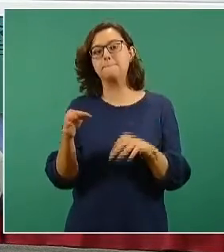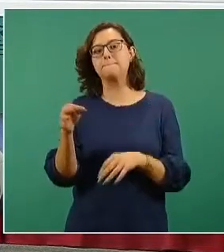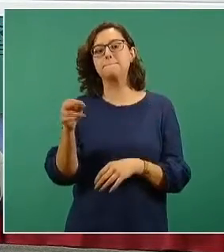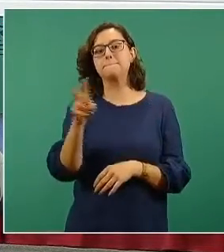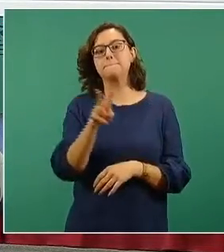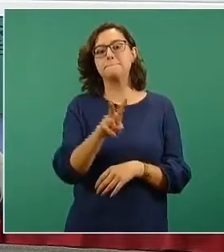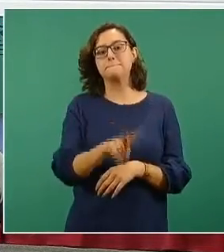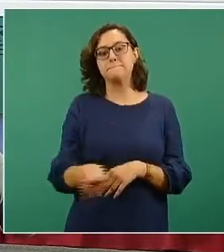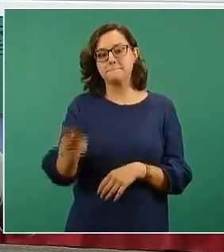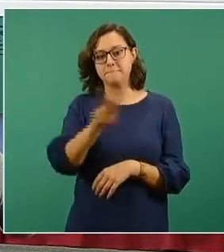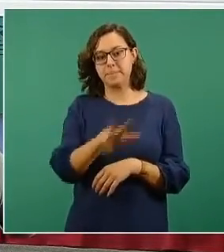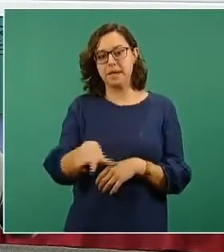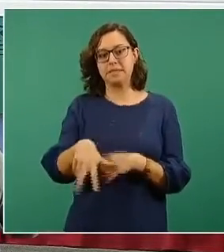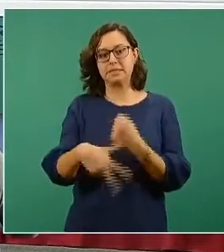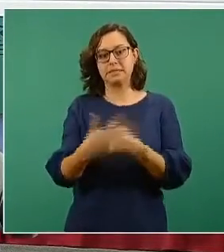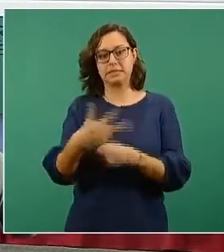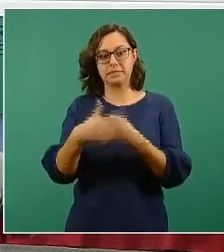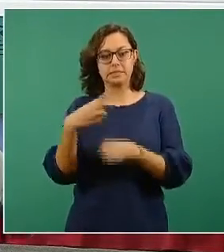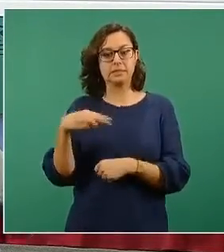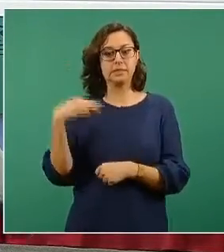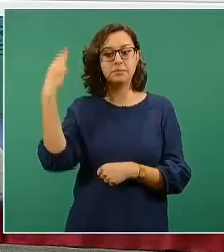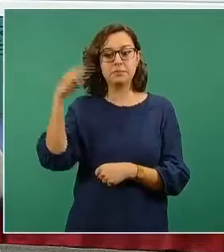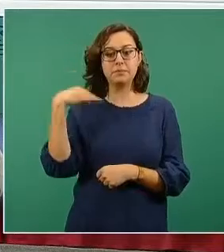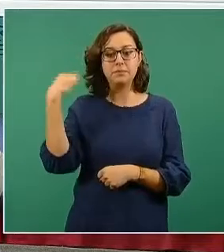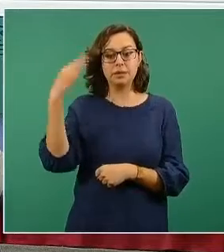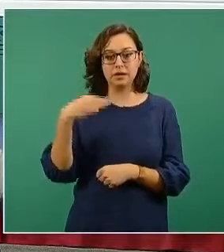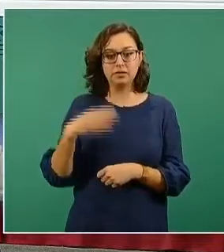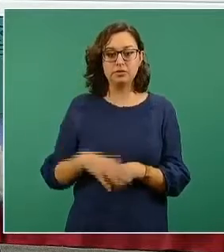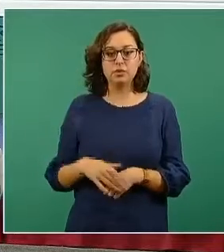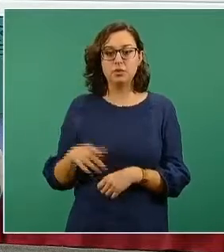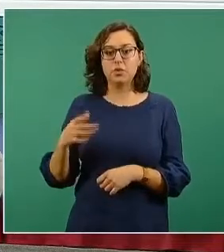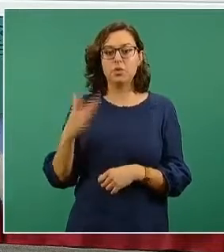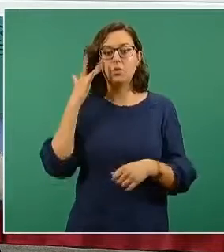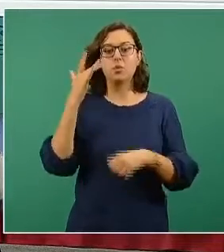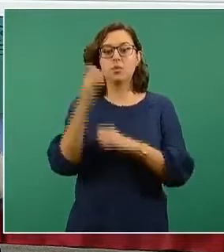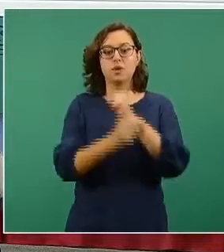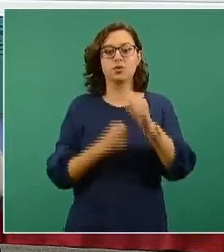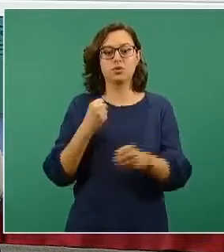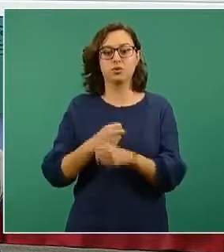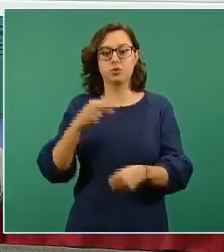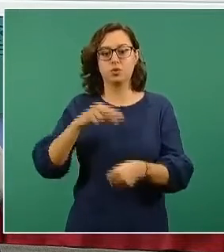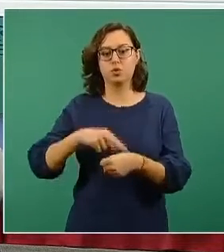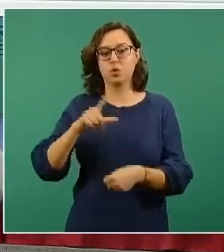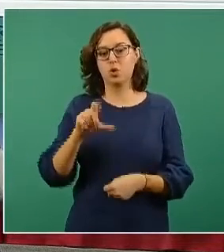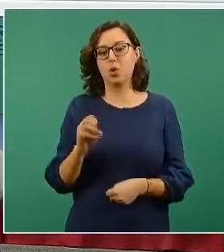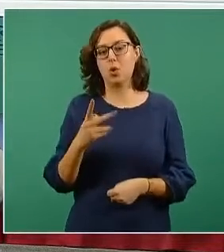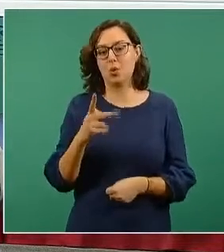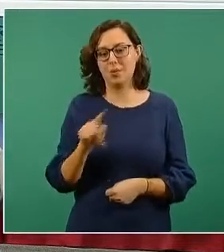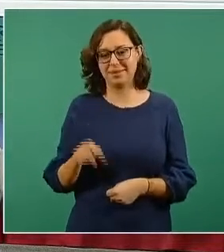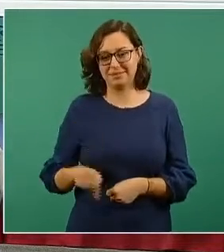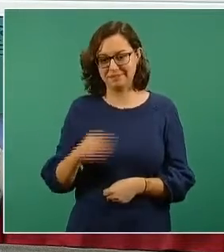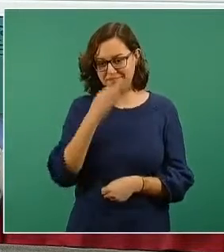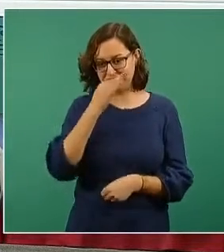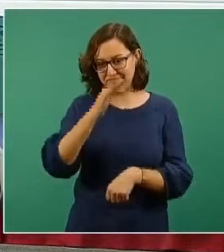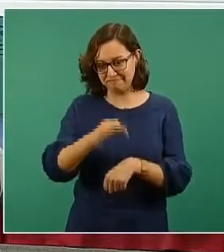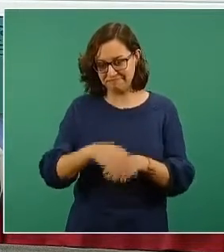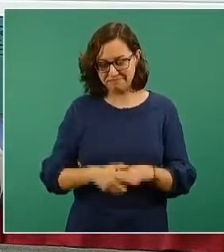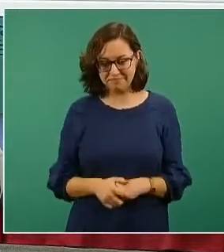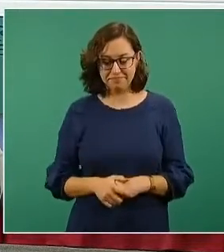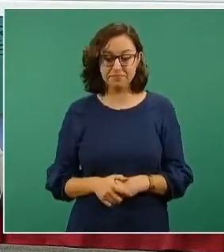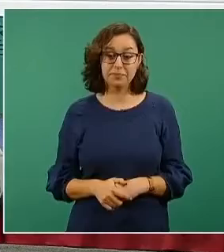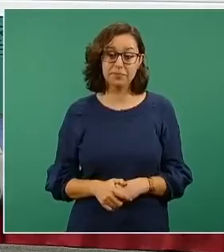de marzo. Cumpleaños del doctor López Ridaura, por cierto. Entonces, una pregunta un